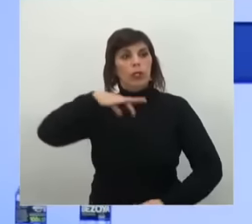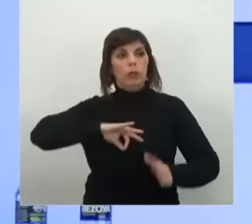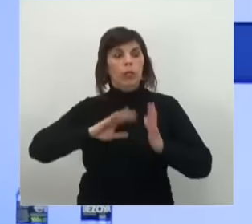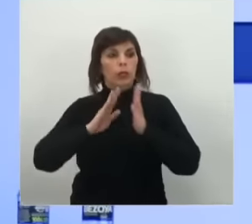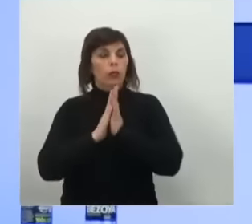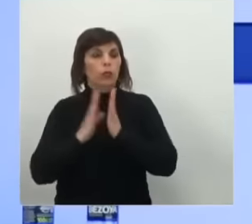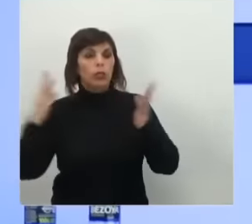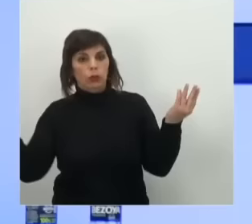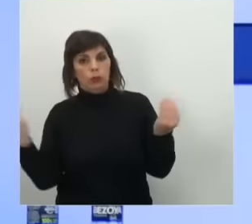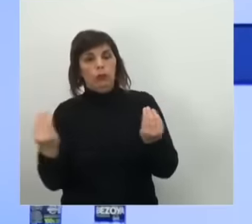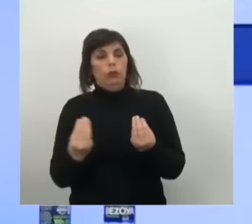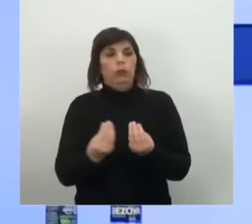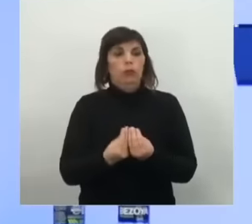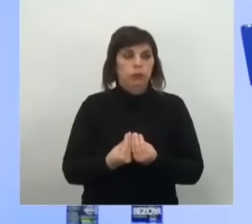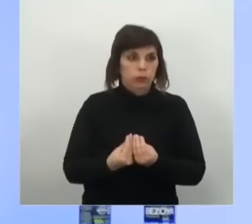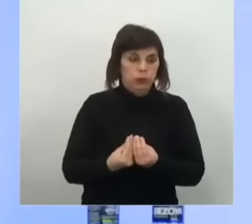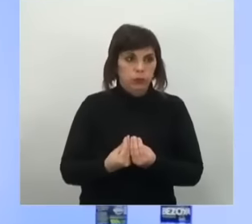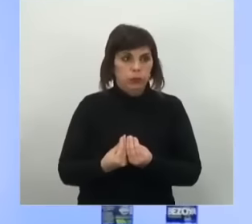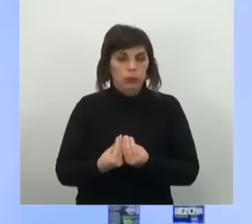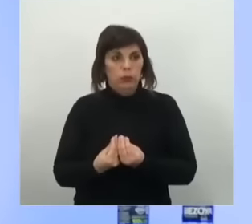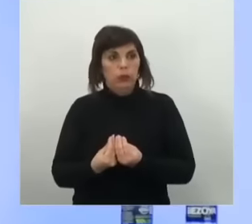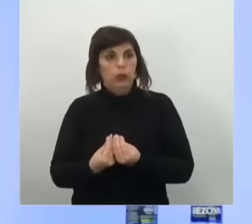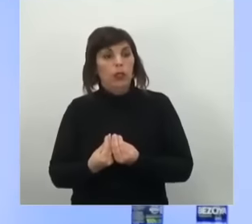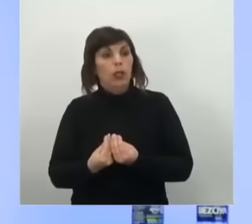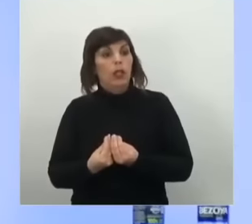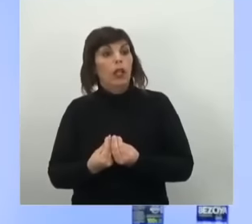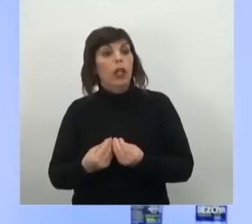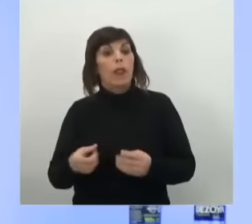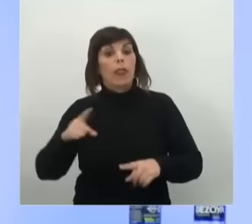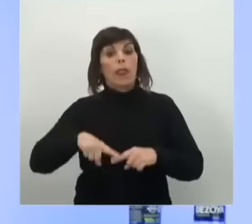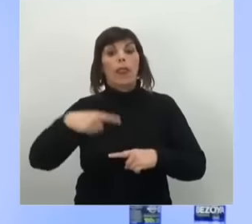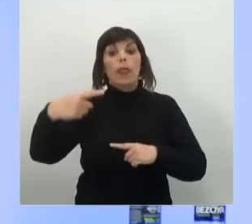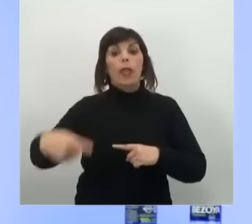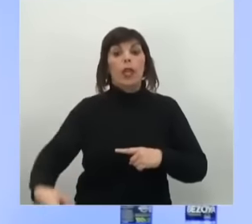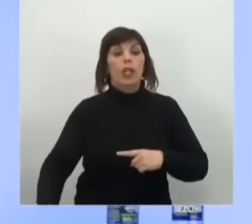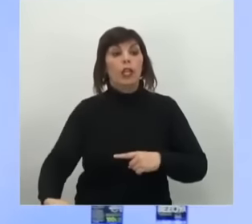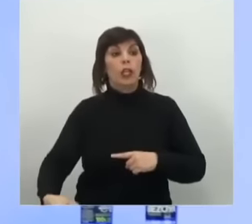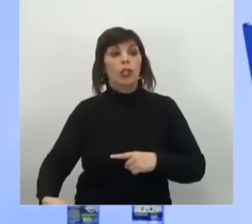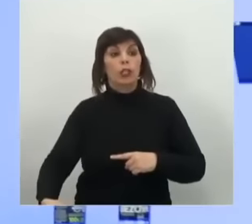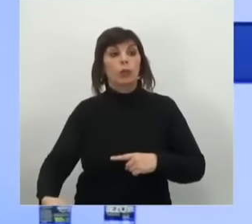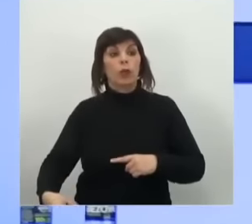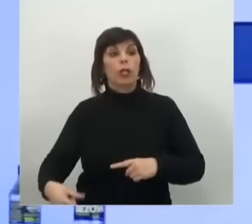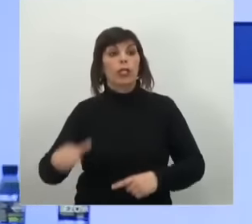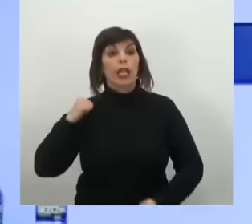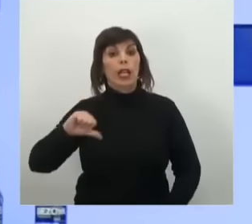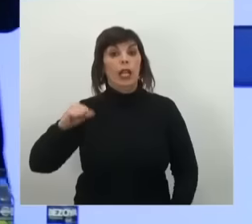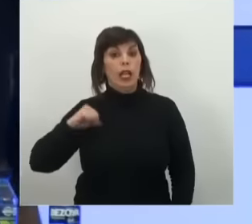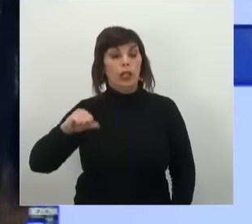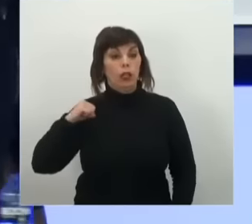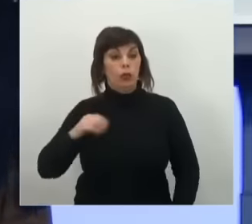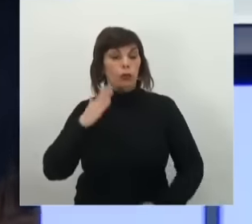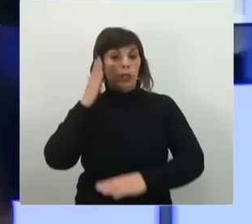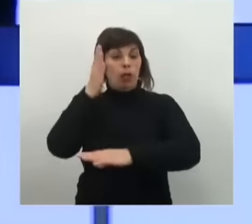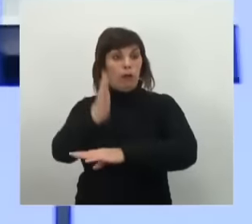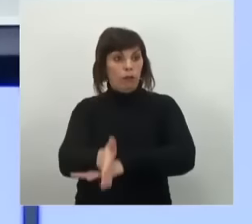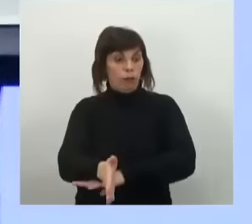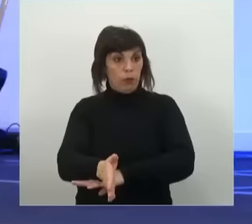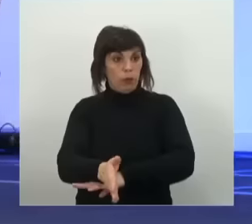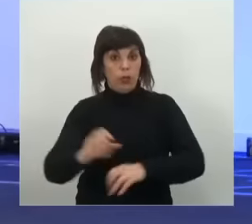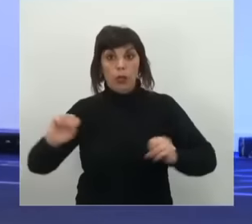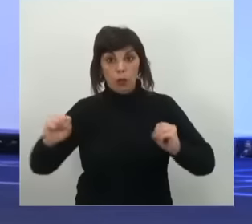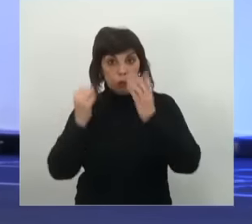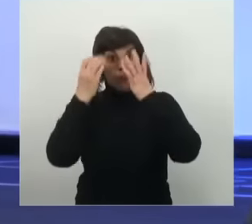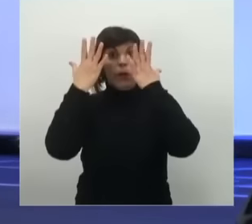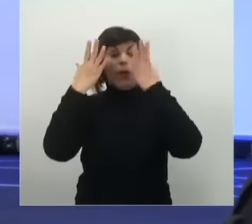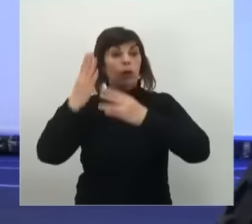nos fuimos al médico al otro día hicimos las investigaciones usted qué cree que el Señor hizo un milagro No porque si Nosotros sabemos que el señor